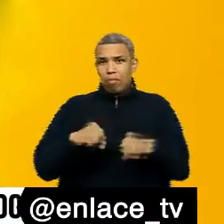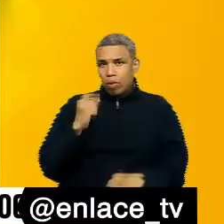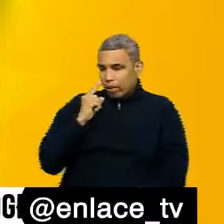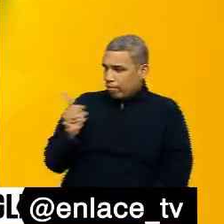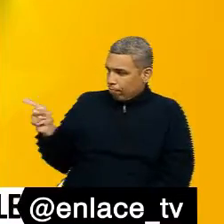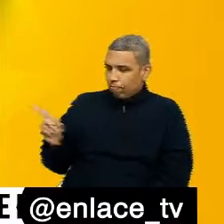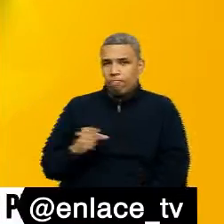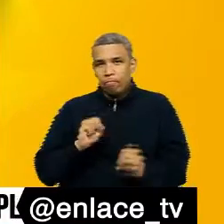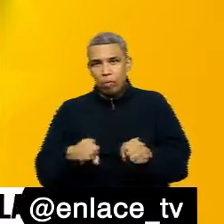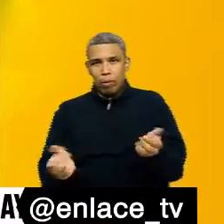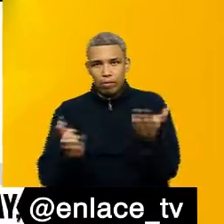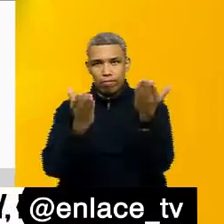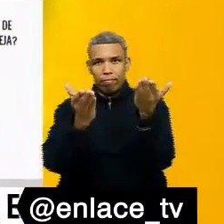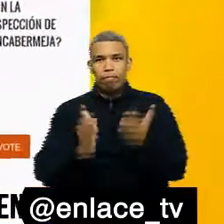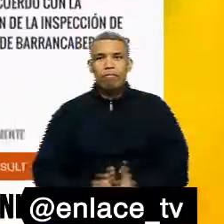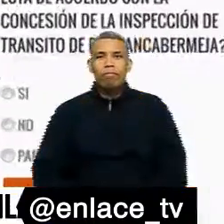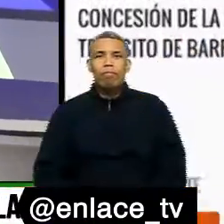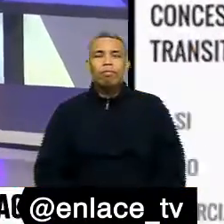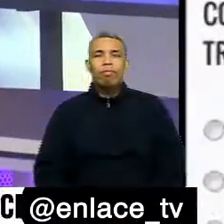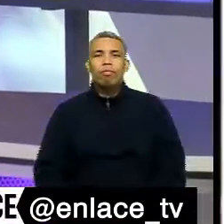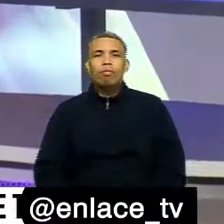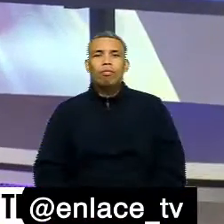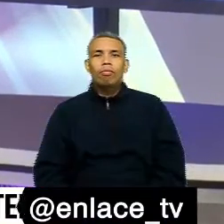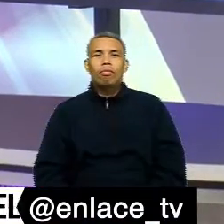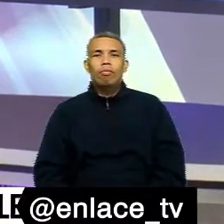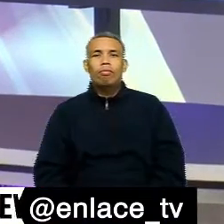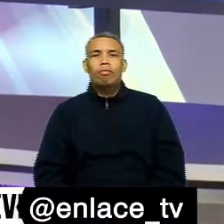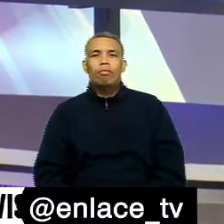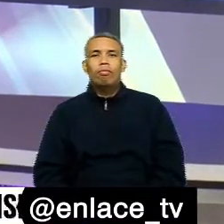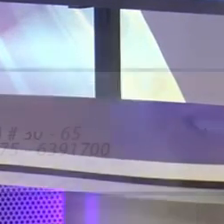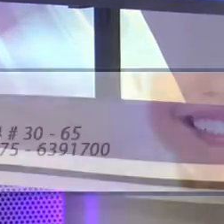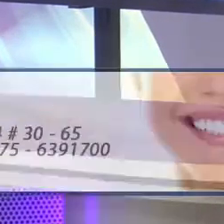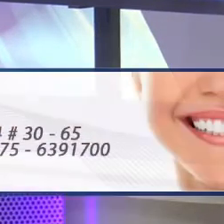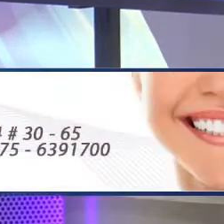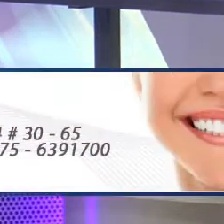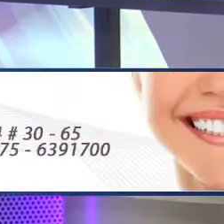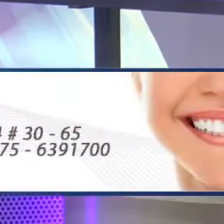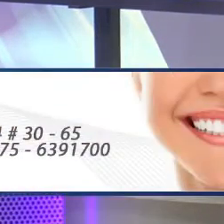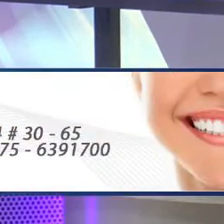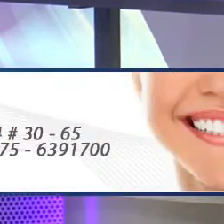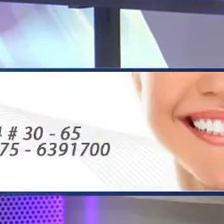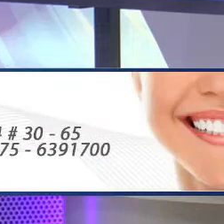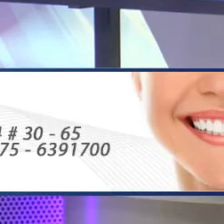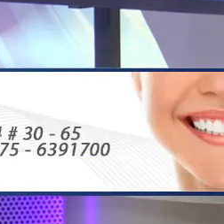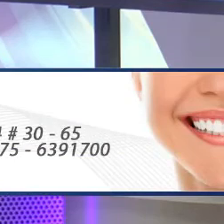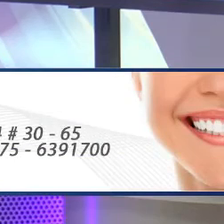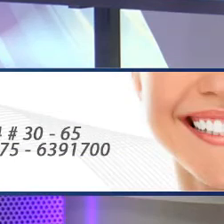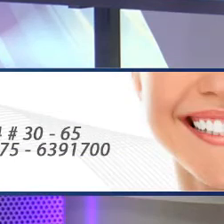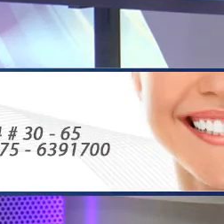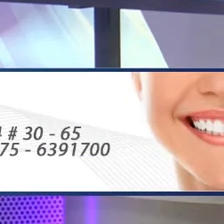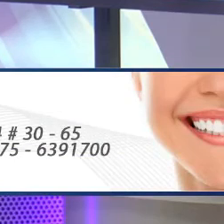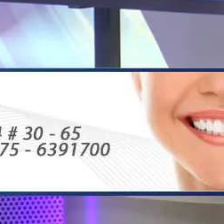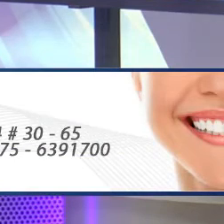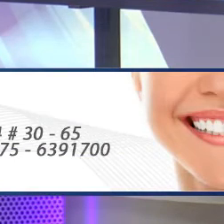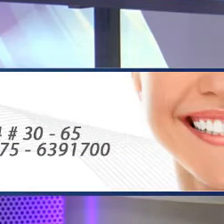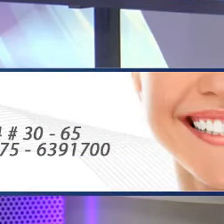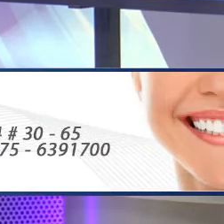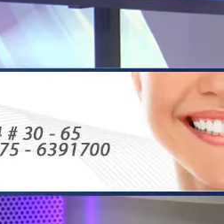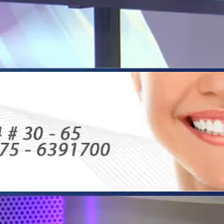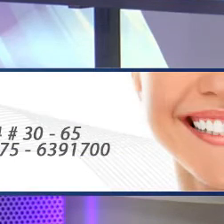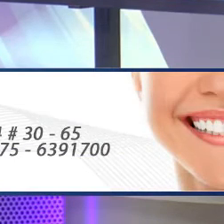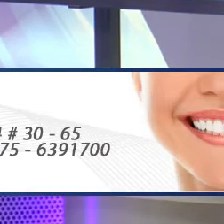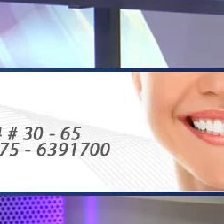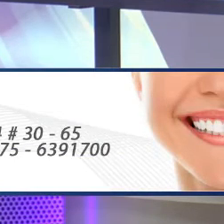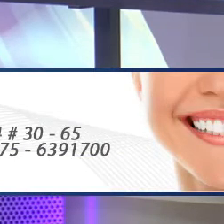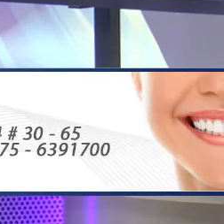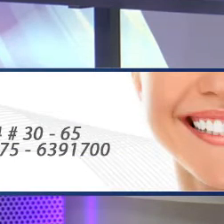www.enlacetelevisión.com. Visítenos. La tecnología moderna de Creom hará que su sonrisa salte a la vista. Cámara intraoral, detector de caries, anestesia por